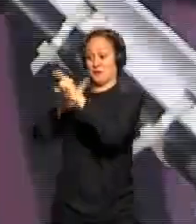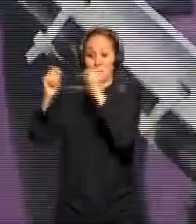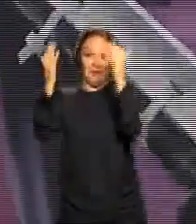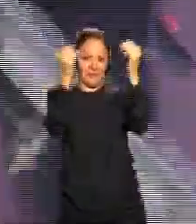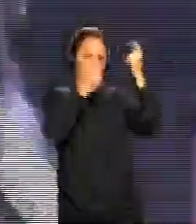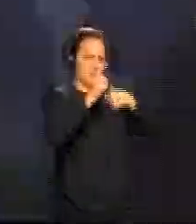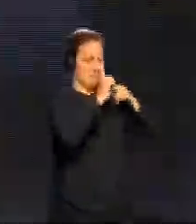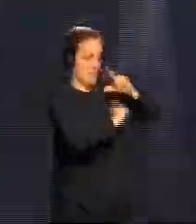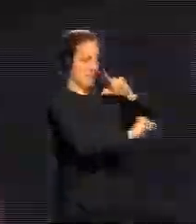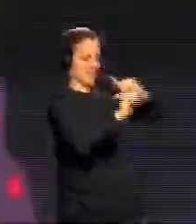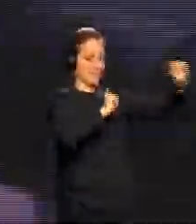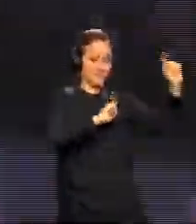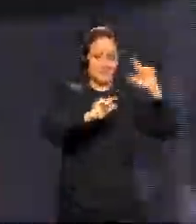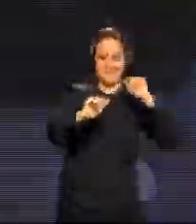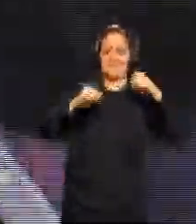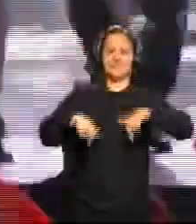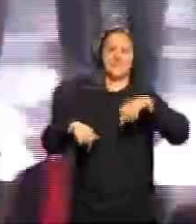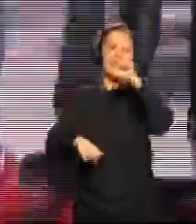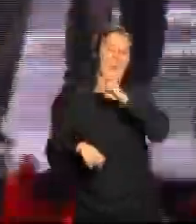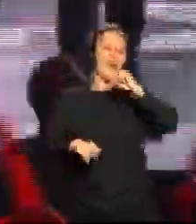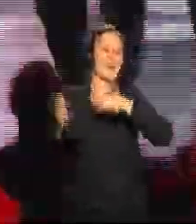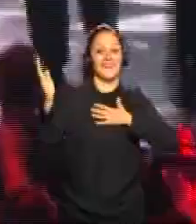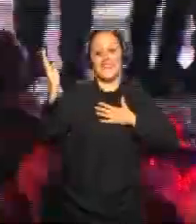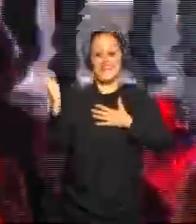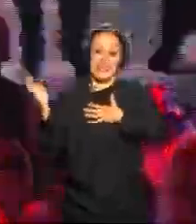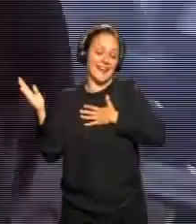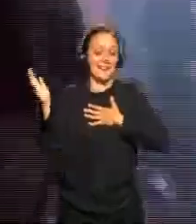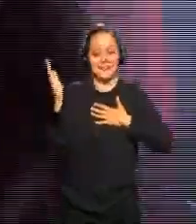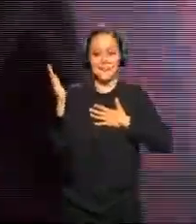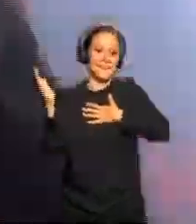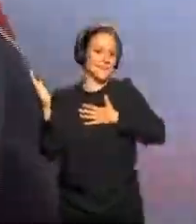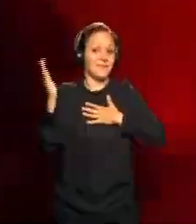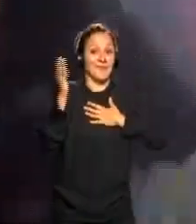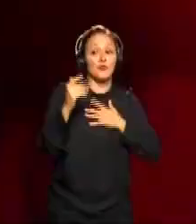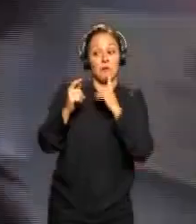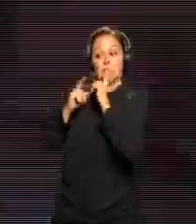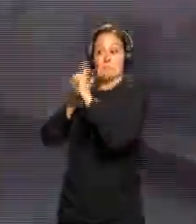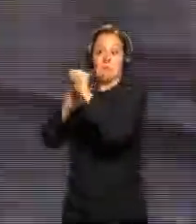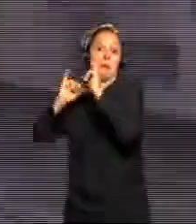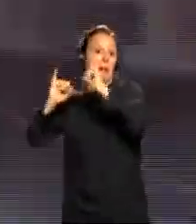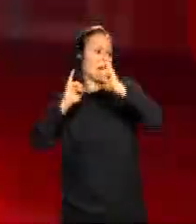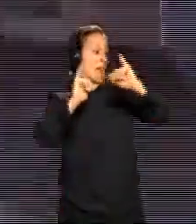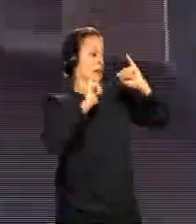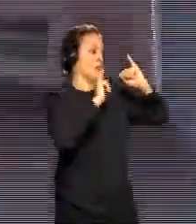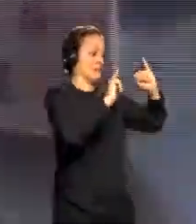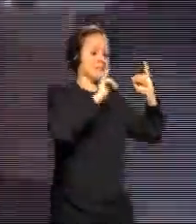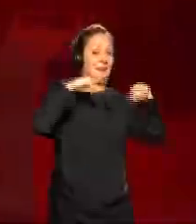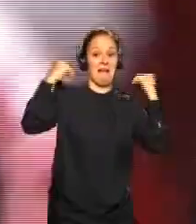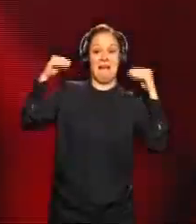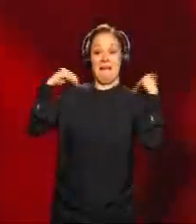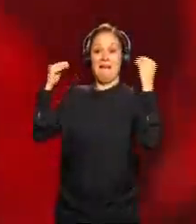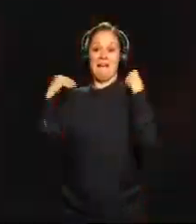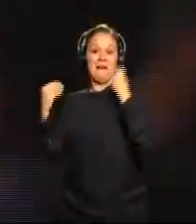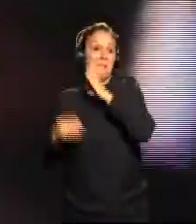voy, goodbye. Yo ya me voy, y me voy bailando con esta canción. Qué vacilón, mamá, qué